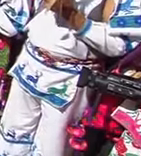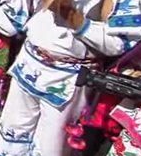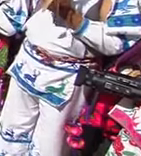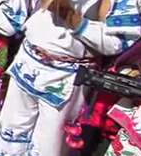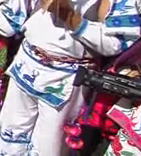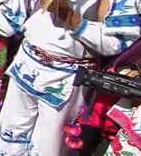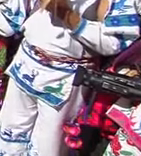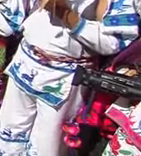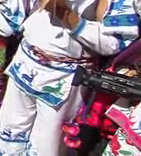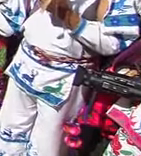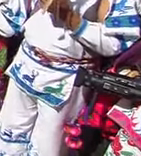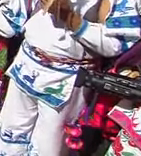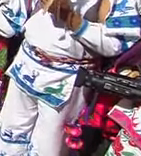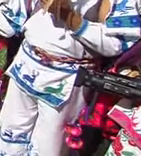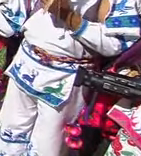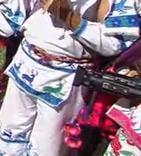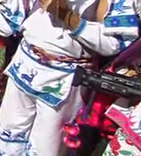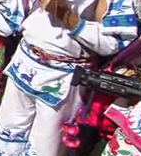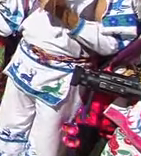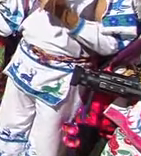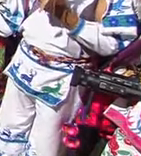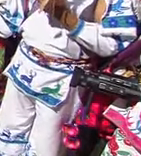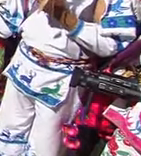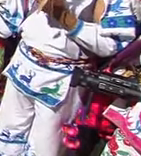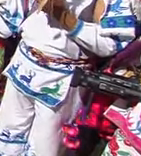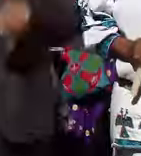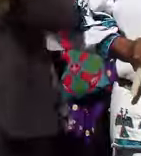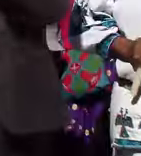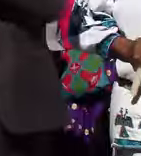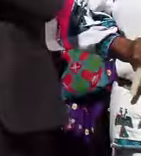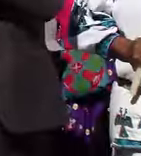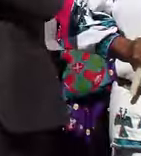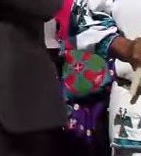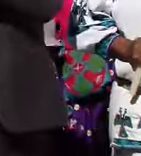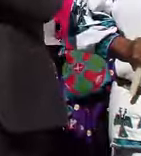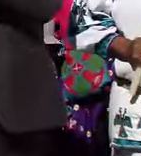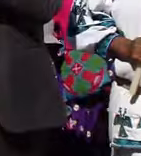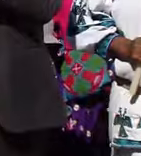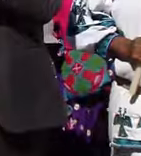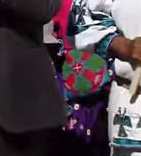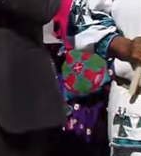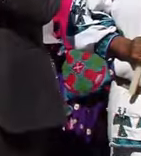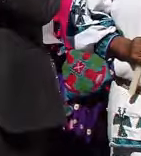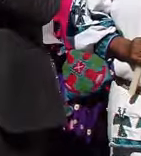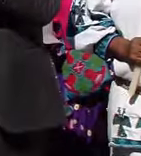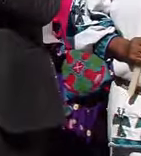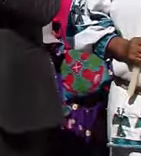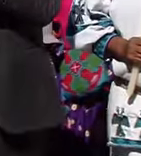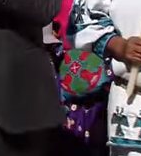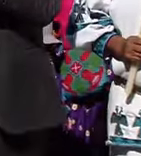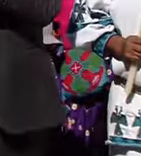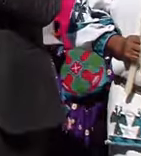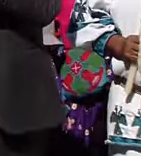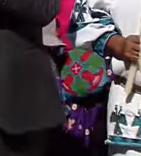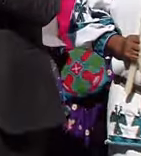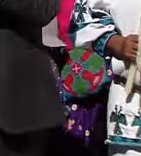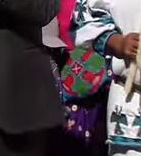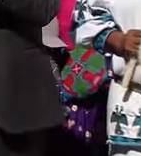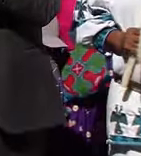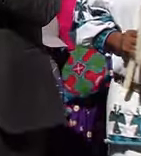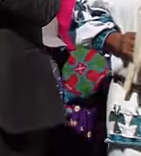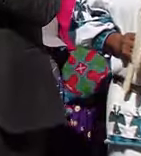pueblo wixárika aquí presente el día de hoy. Esta vela simboliza que has velado día